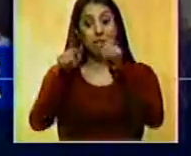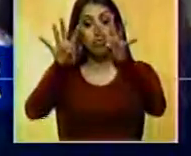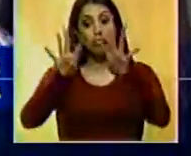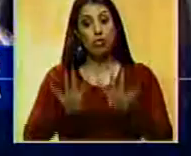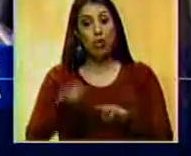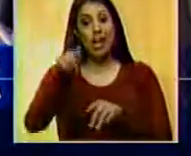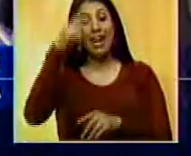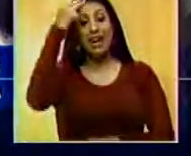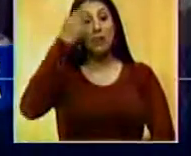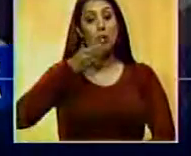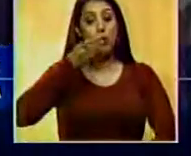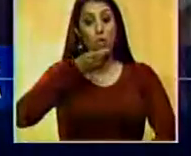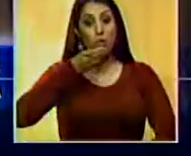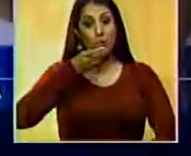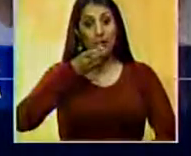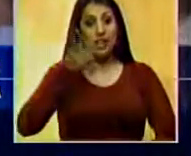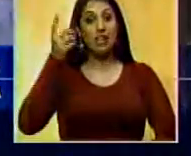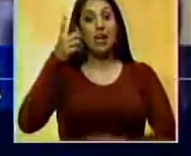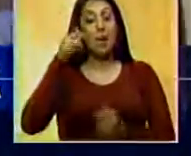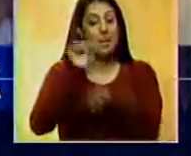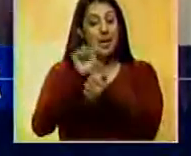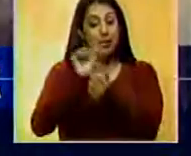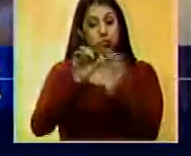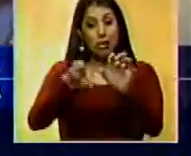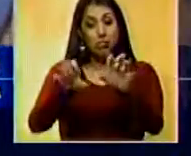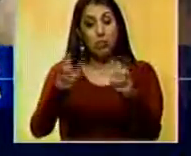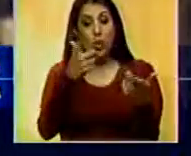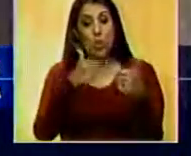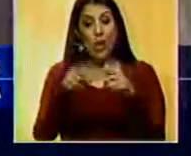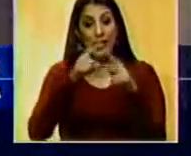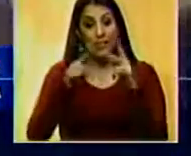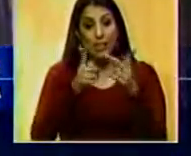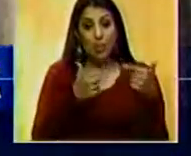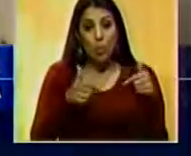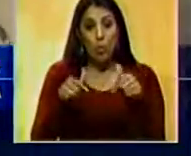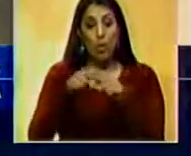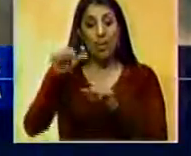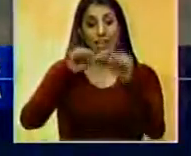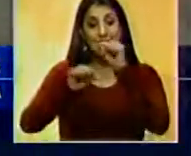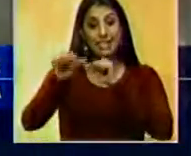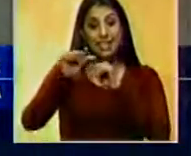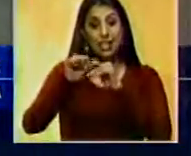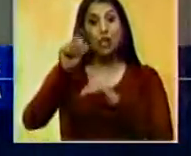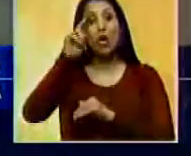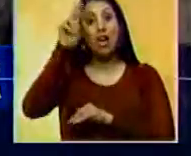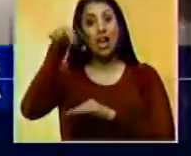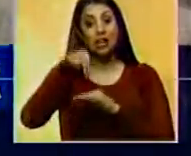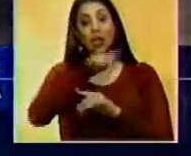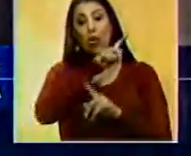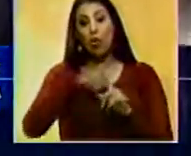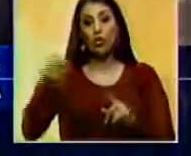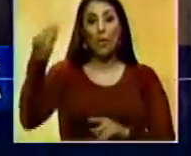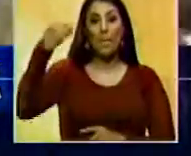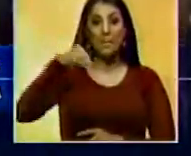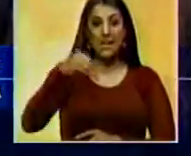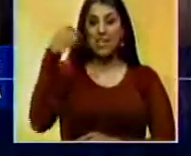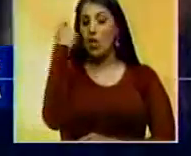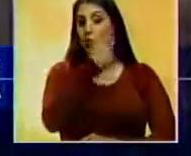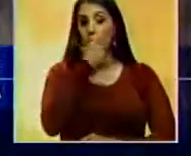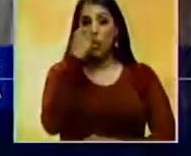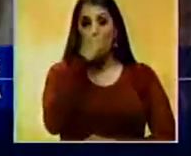en república dominicana durante los allanamientos realizados en varios sectores del distrito nacional además de las sustancias narcóticas